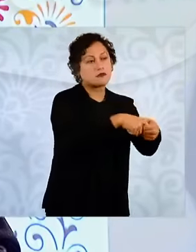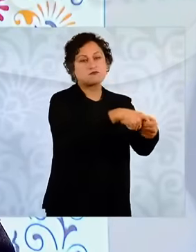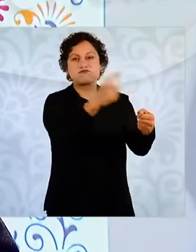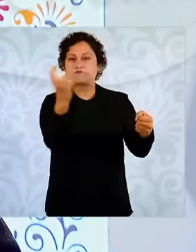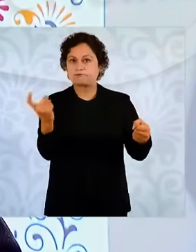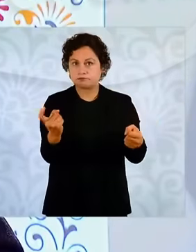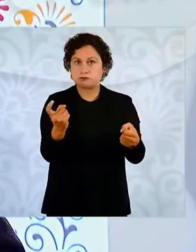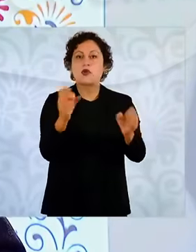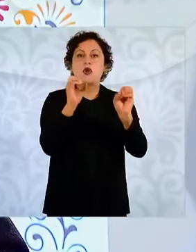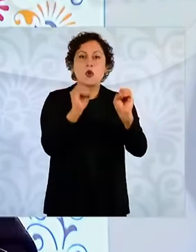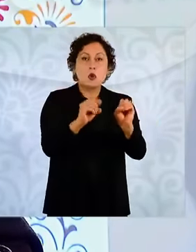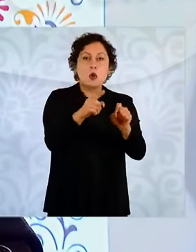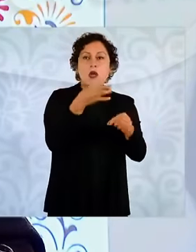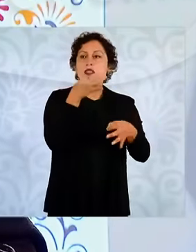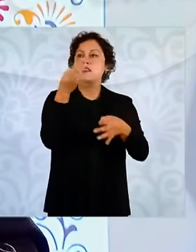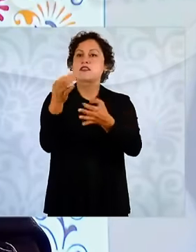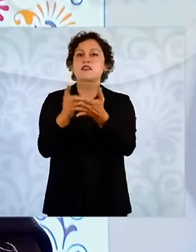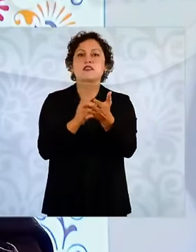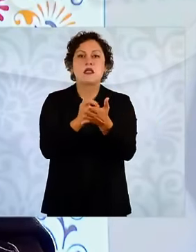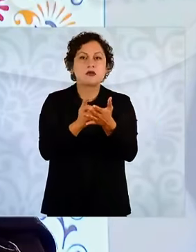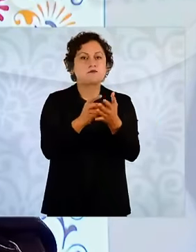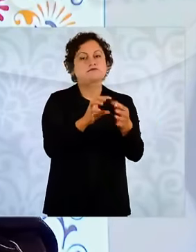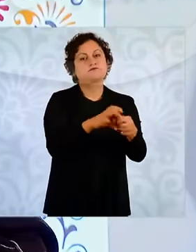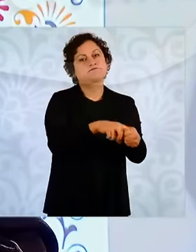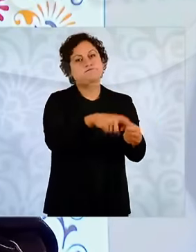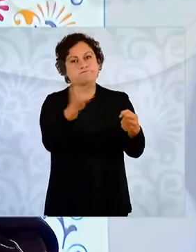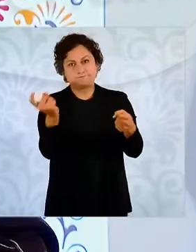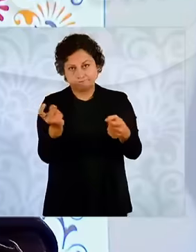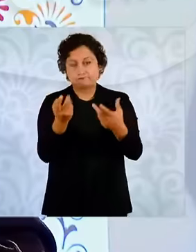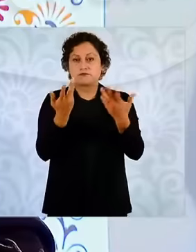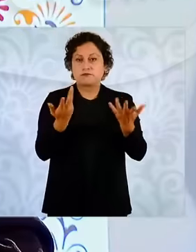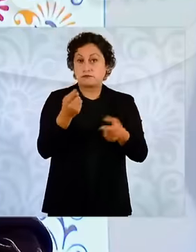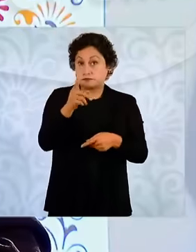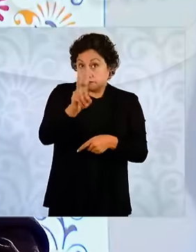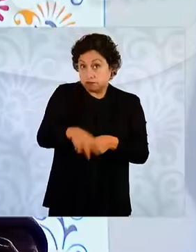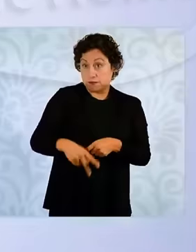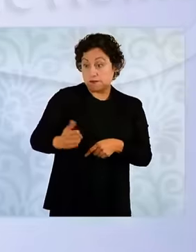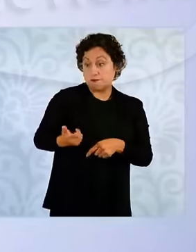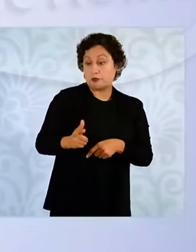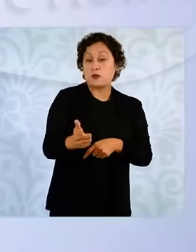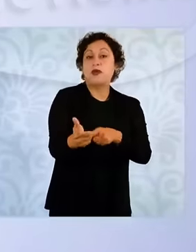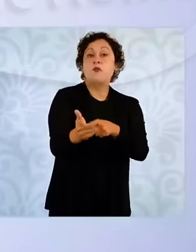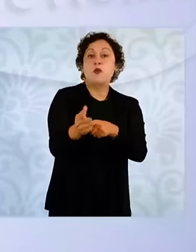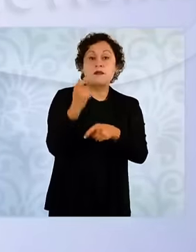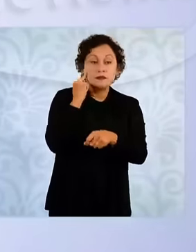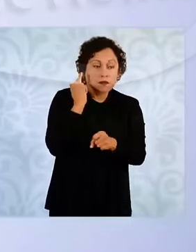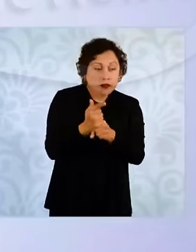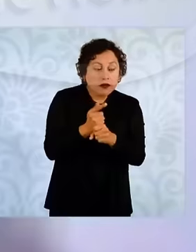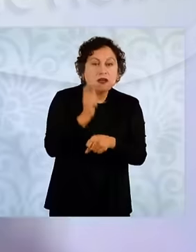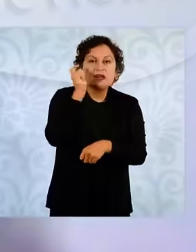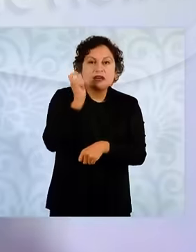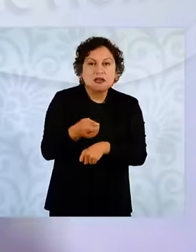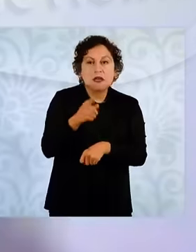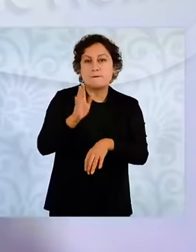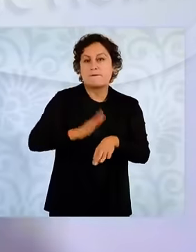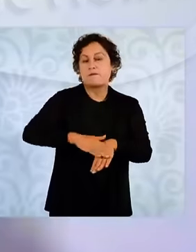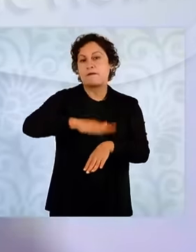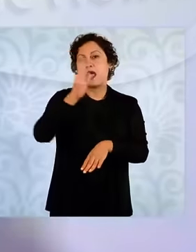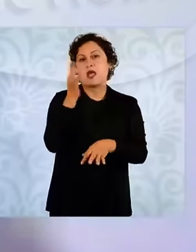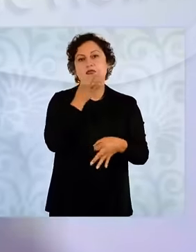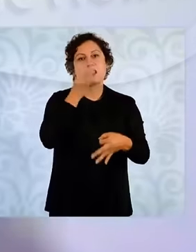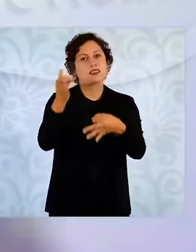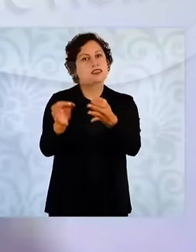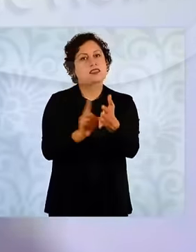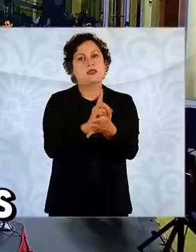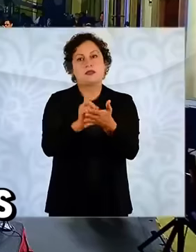las adicciones, que en Guanajuato es el estado de la República con mayor número de adicciones. ¿Por qué no me ponen la gráfica, pero no